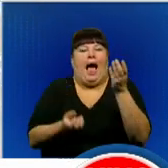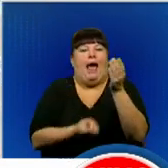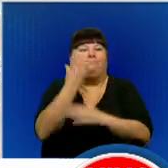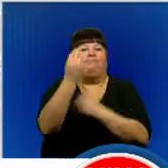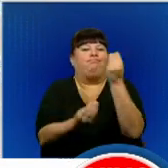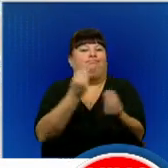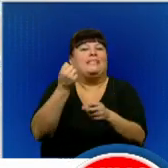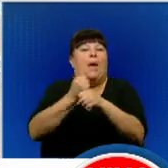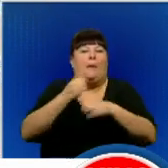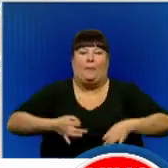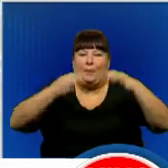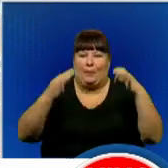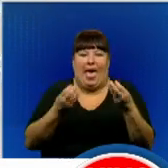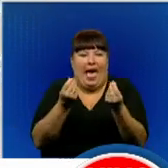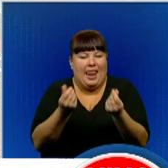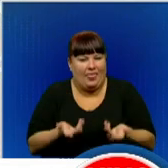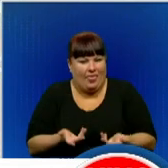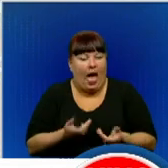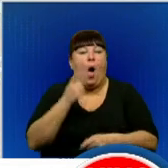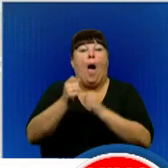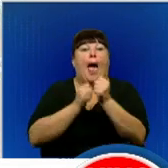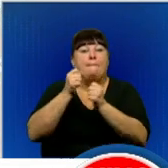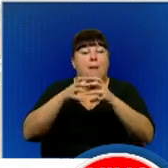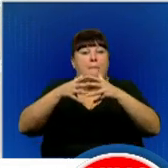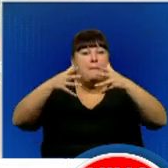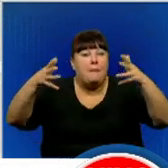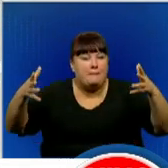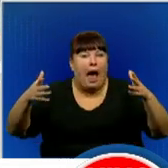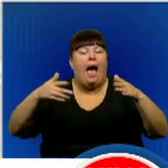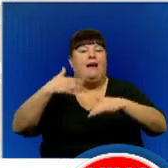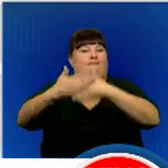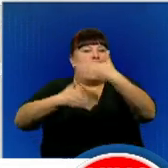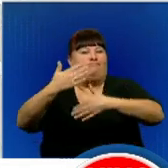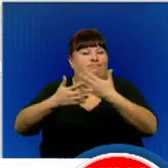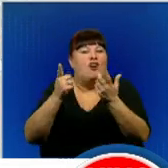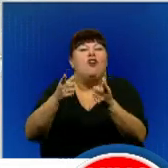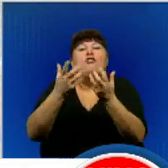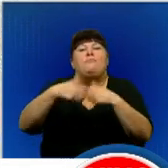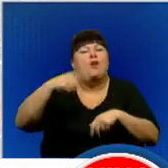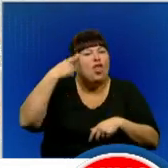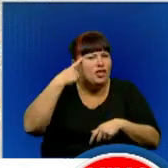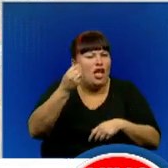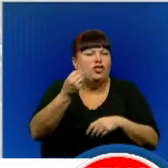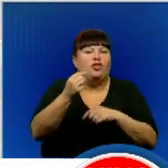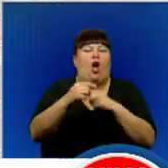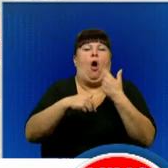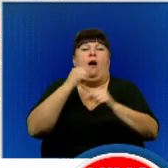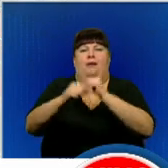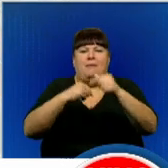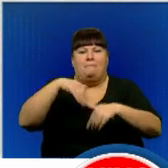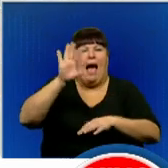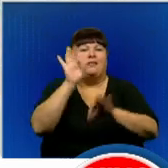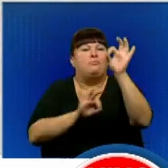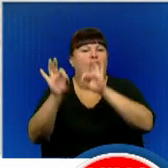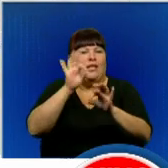de empleo de calidad a medida que la empresa va creciendo en la estructura el proyecto contempla vaya aumentando la